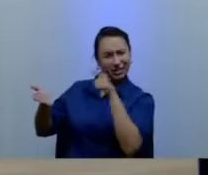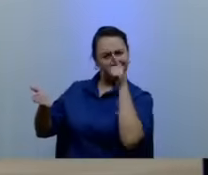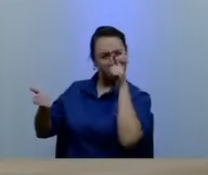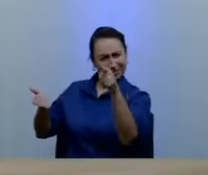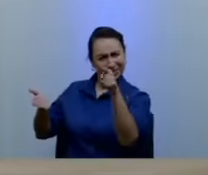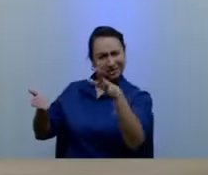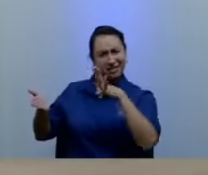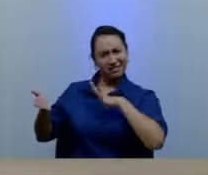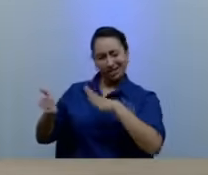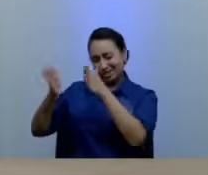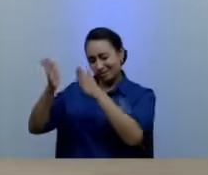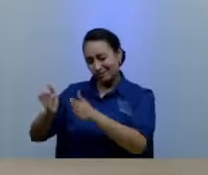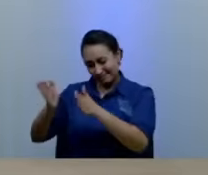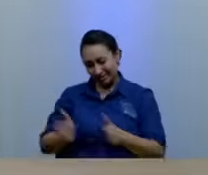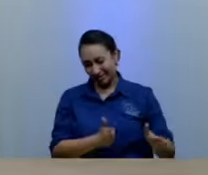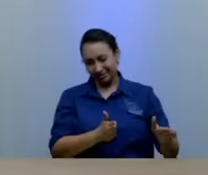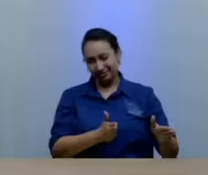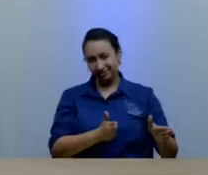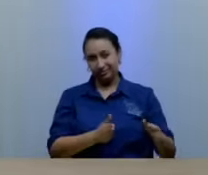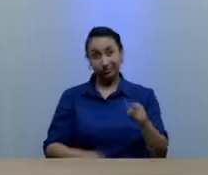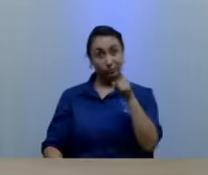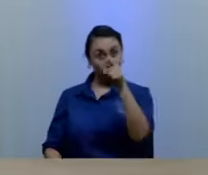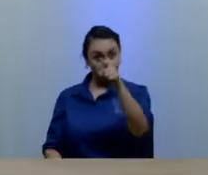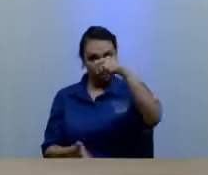Y la Biblia es verdad. Entonces, tú eres la sal de la tierra.